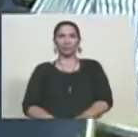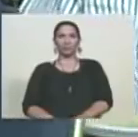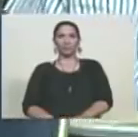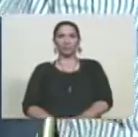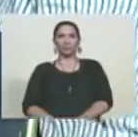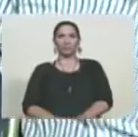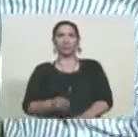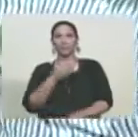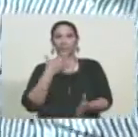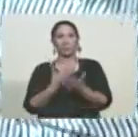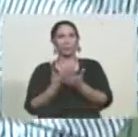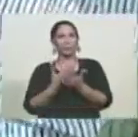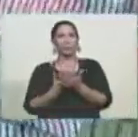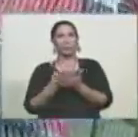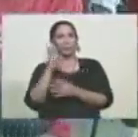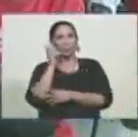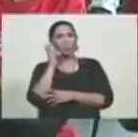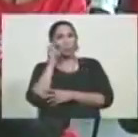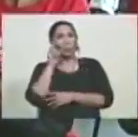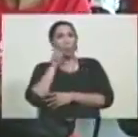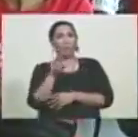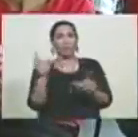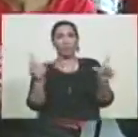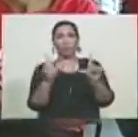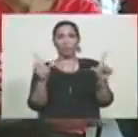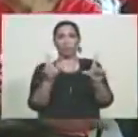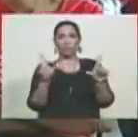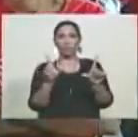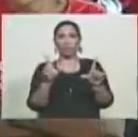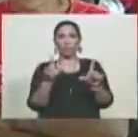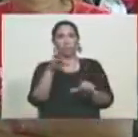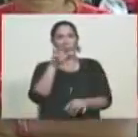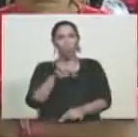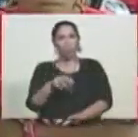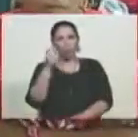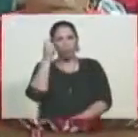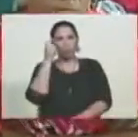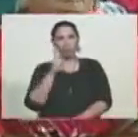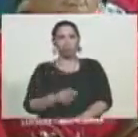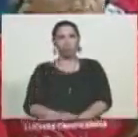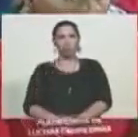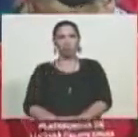escuchado, los he visto por televisión todos los días.